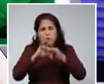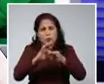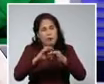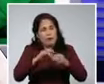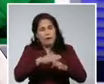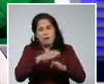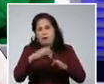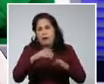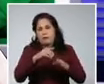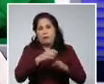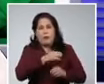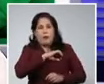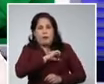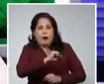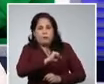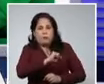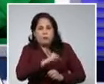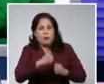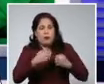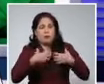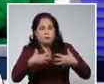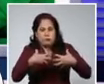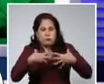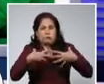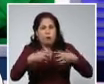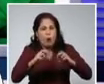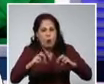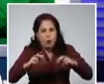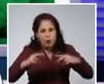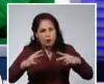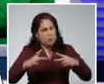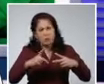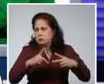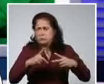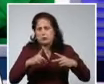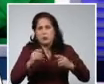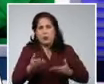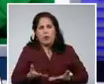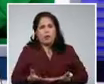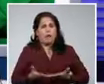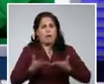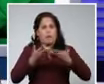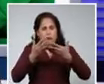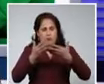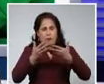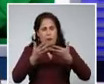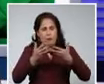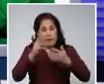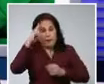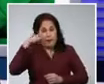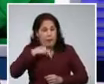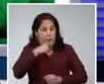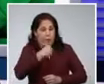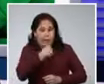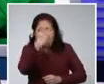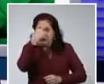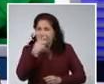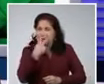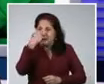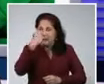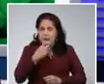una parada cardíaca en la sistolia, que no fue posible recuperarlo a pesar de las maniobras aplicadas de